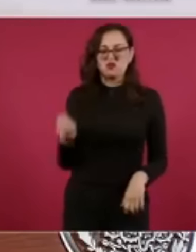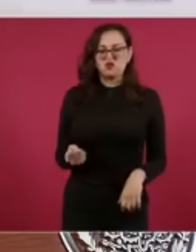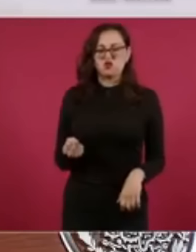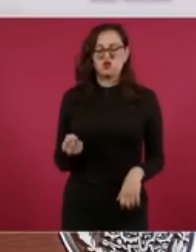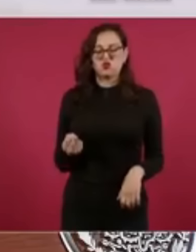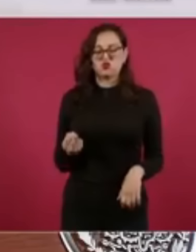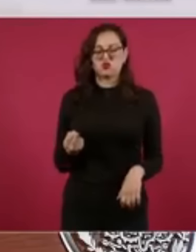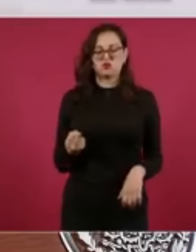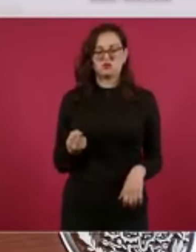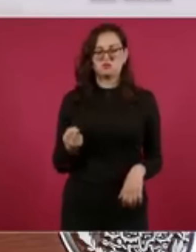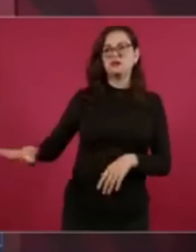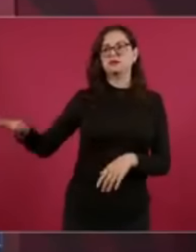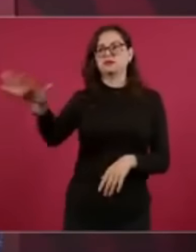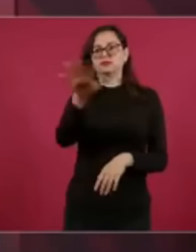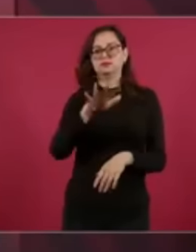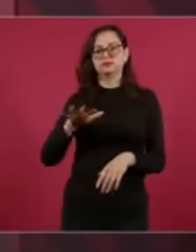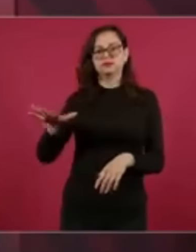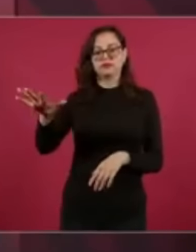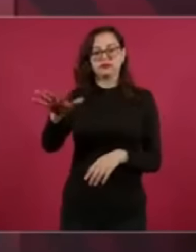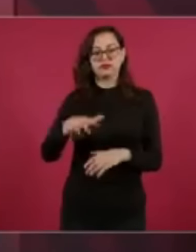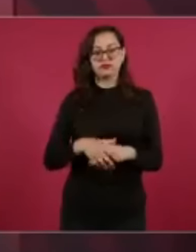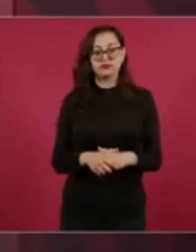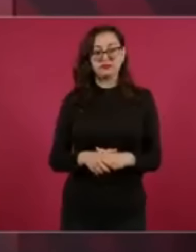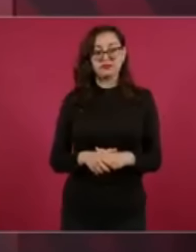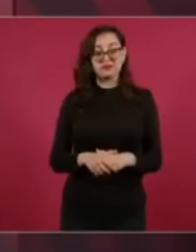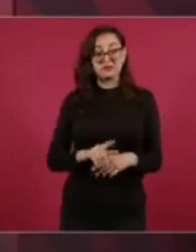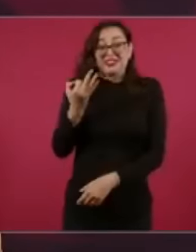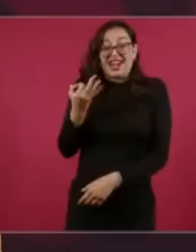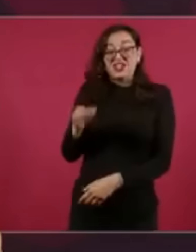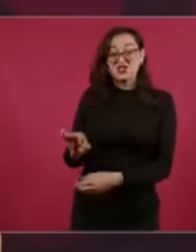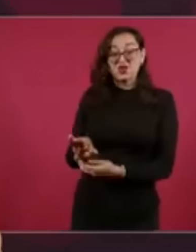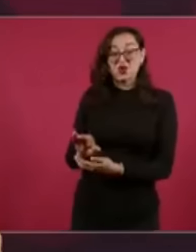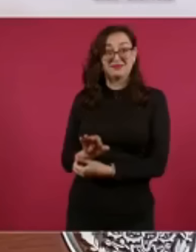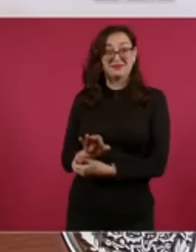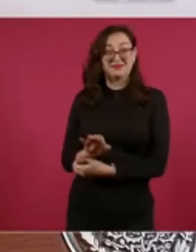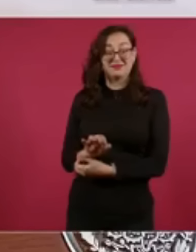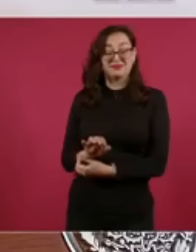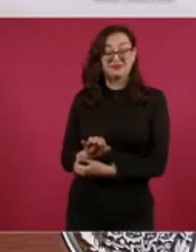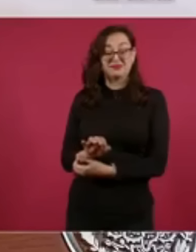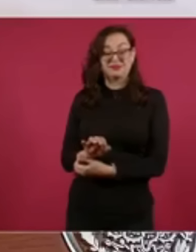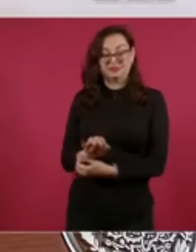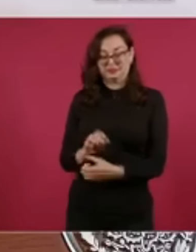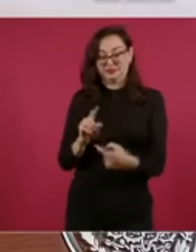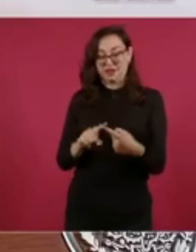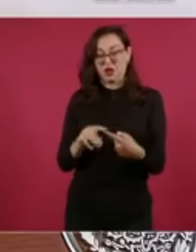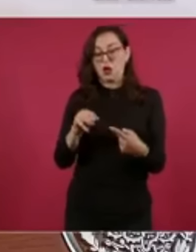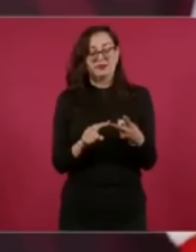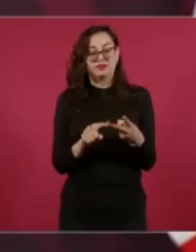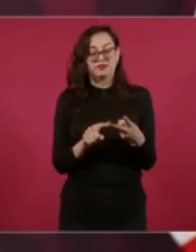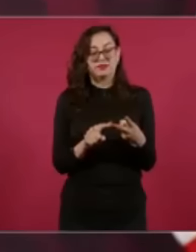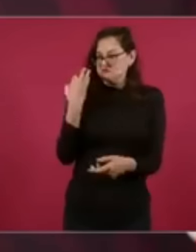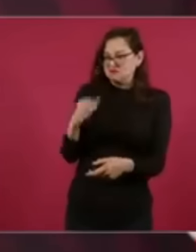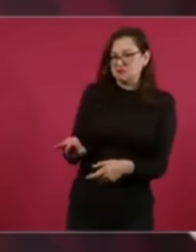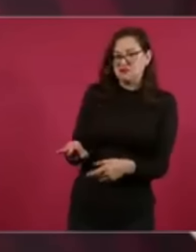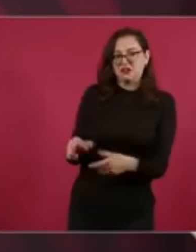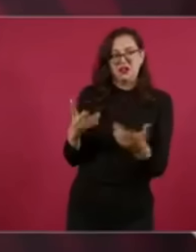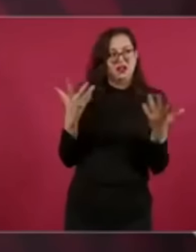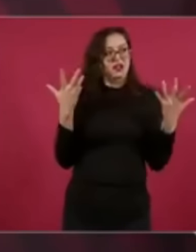autoritarios, represores, quienes lo traicionan. Todos, Mondragón, Huerta,